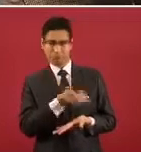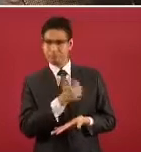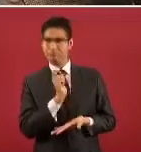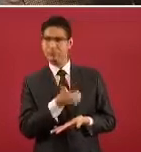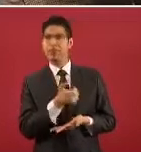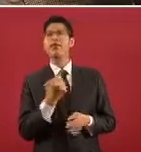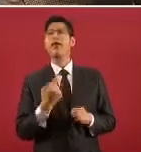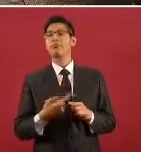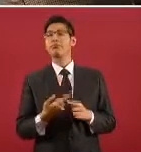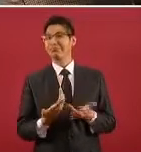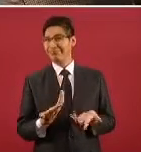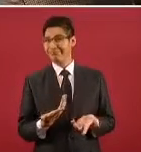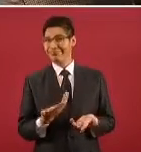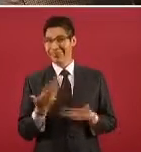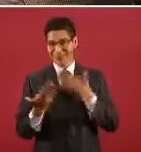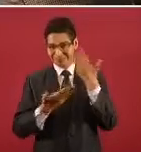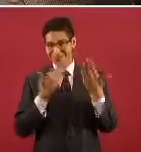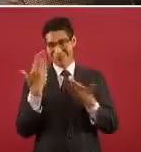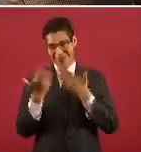estudiantes,